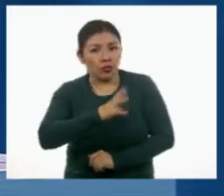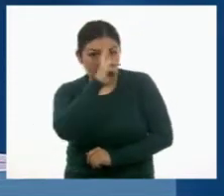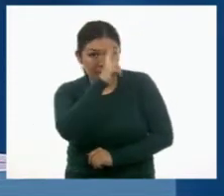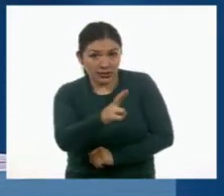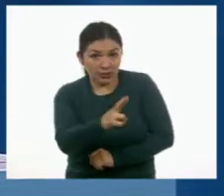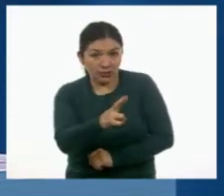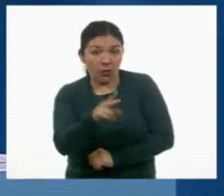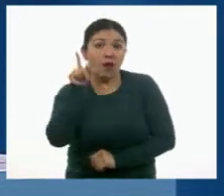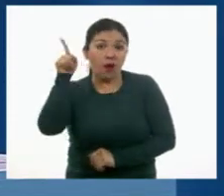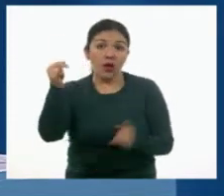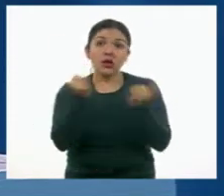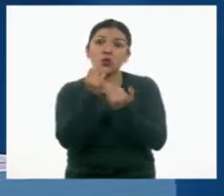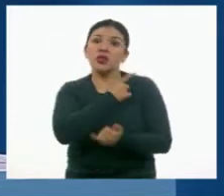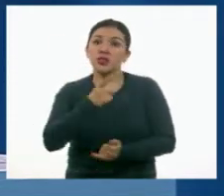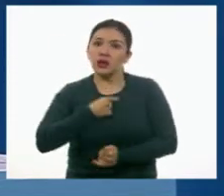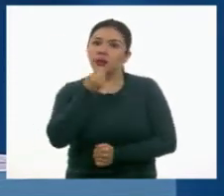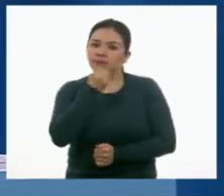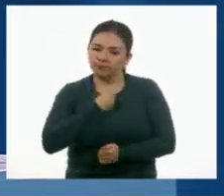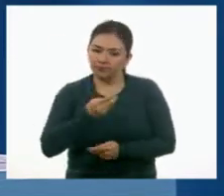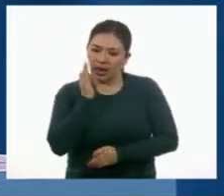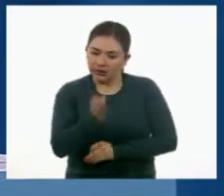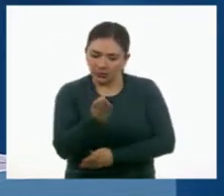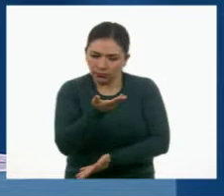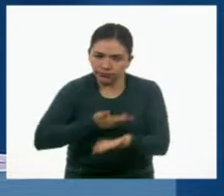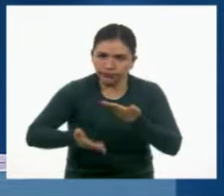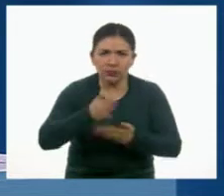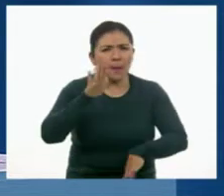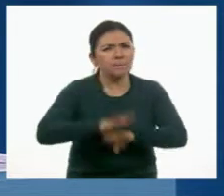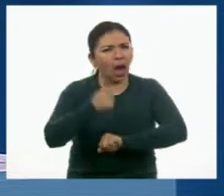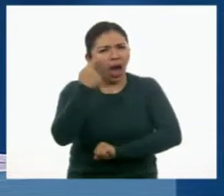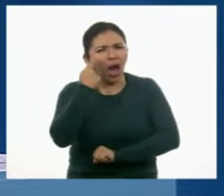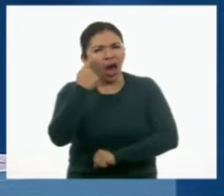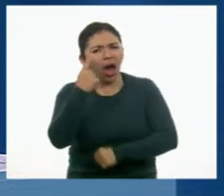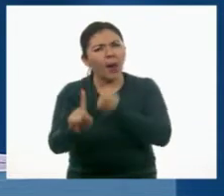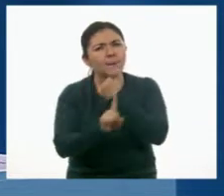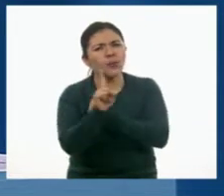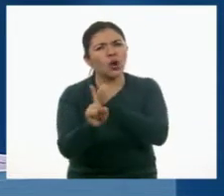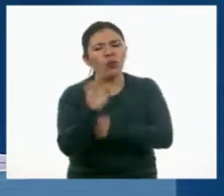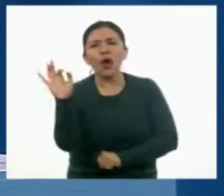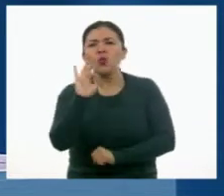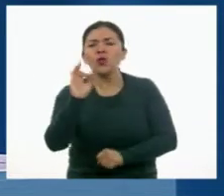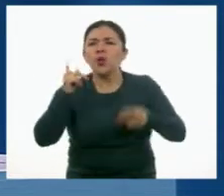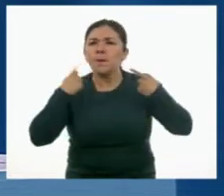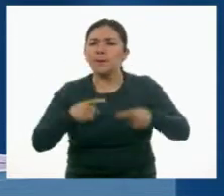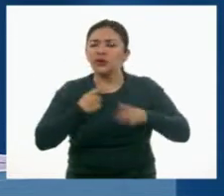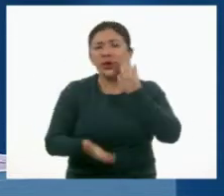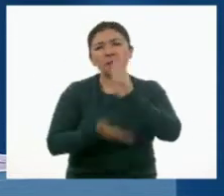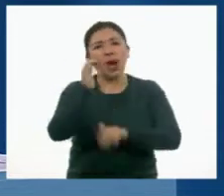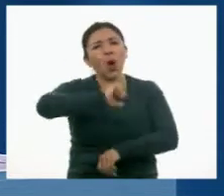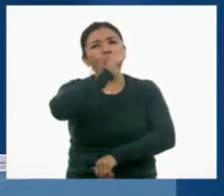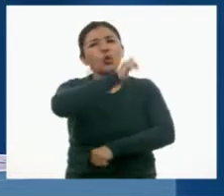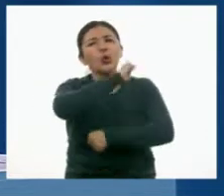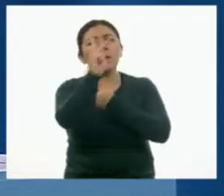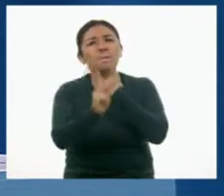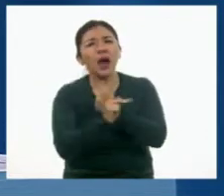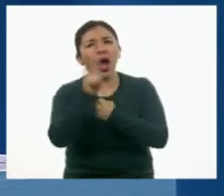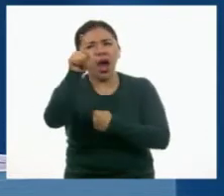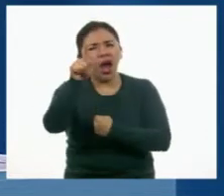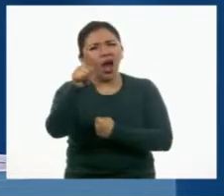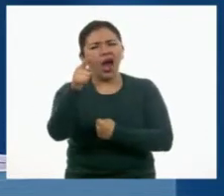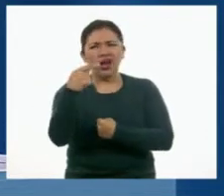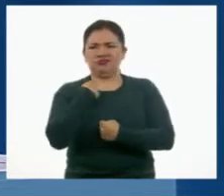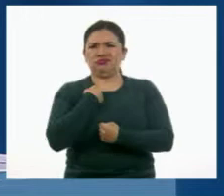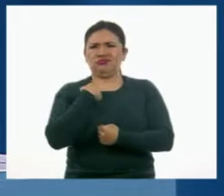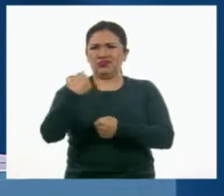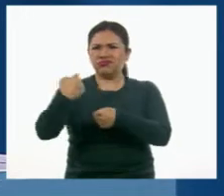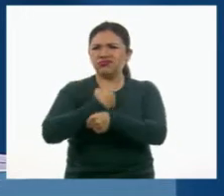que haya también esta tolerancia, porque son los problemas más habituales cuando la gente emigra a otros países, que no hay esa tolerancia por